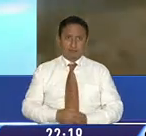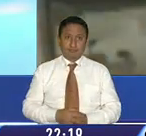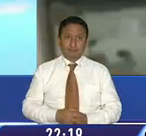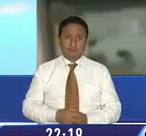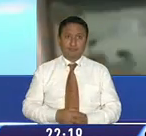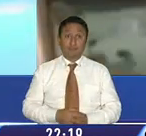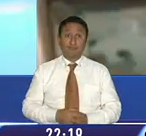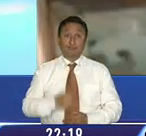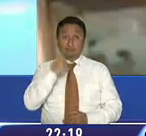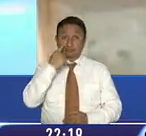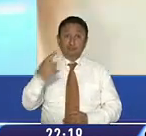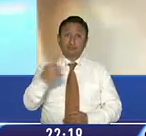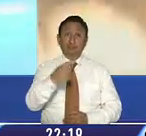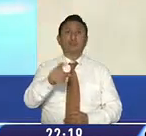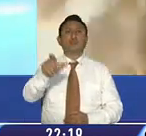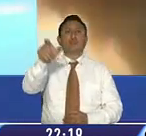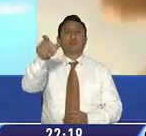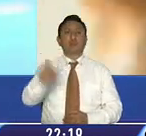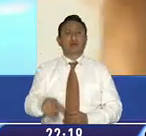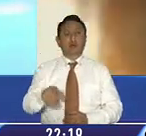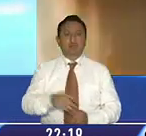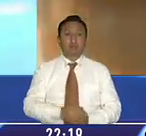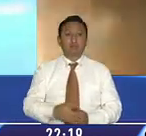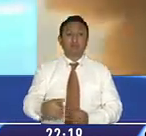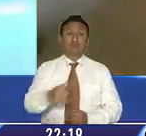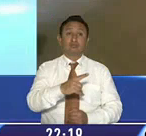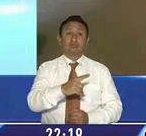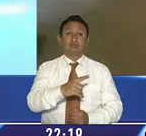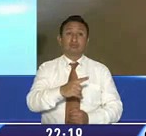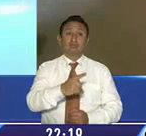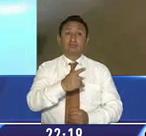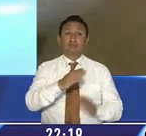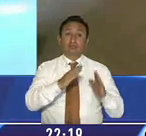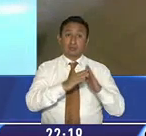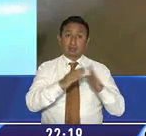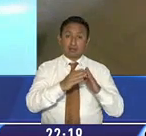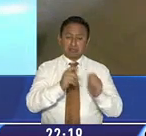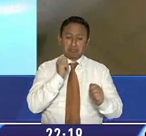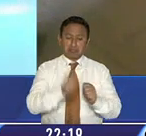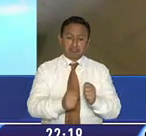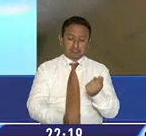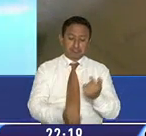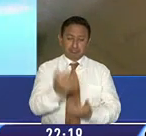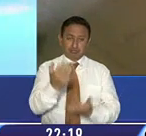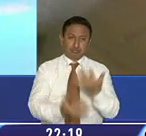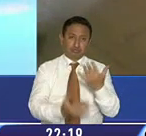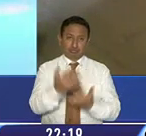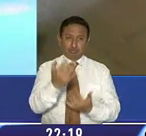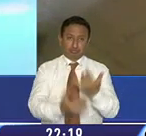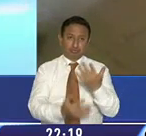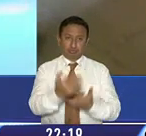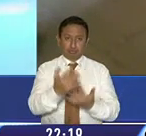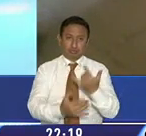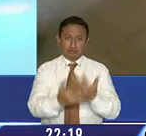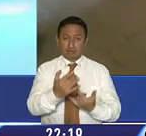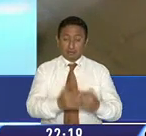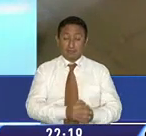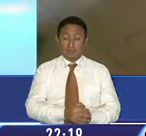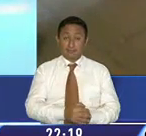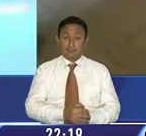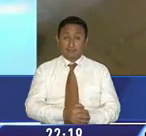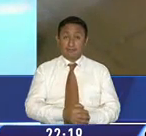Las imágenes muestran a un sujeto prendiendo fuego en el portal del domicilio. Durante la acción,